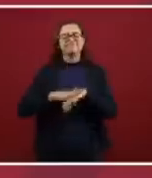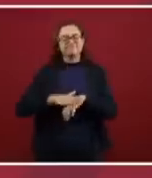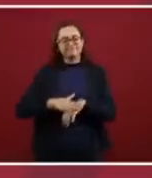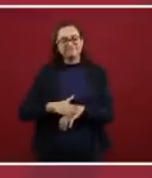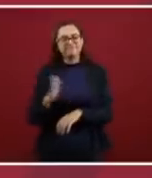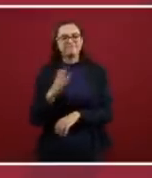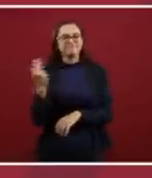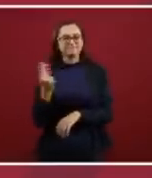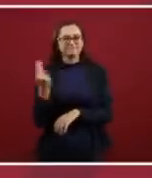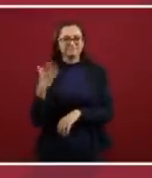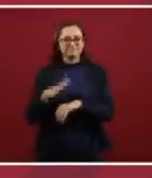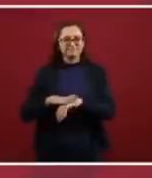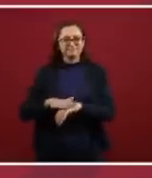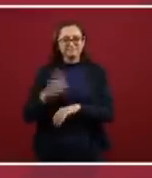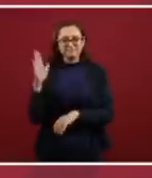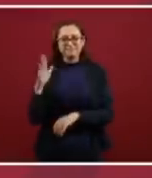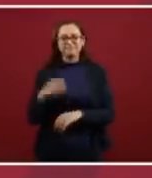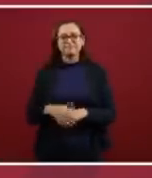necesitamos más. Entonces,